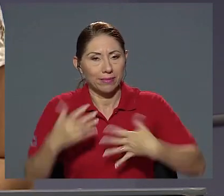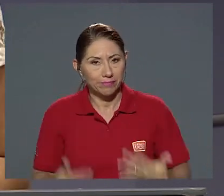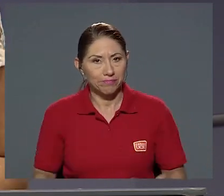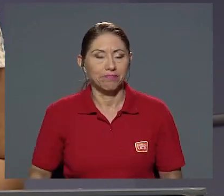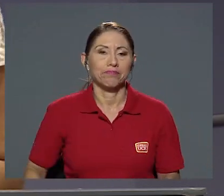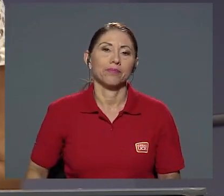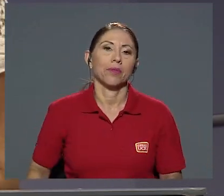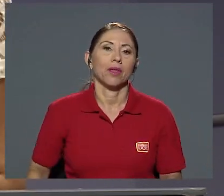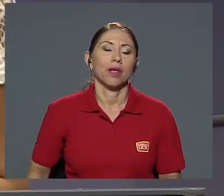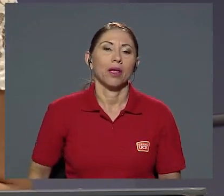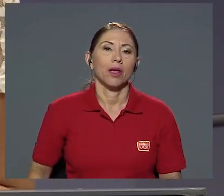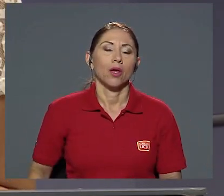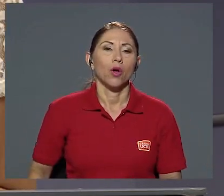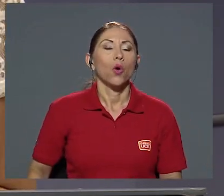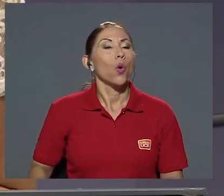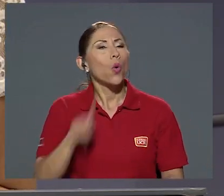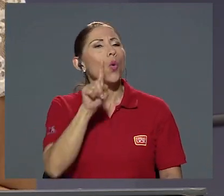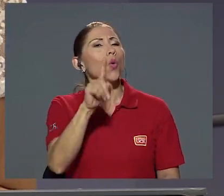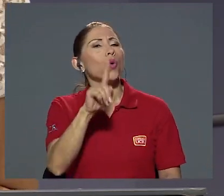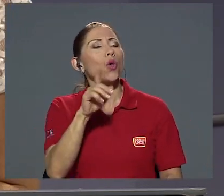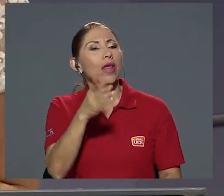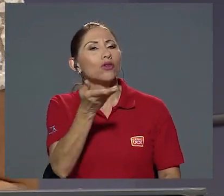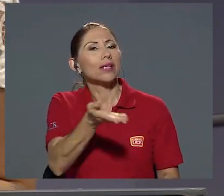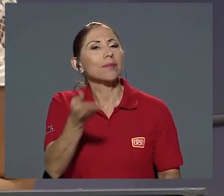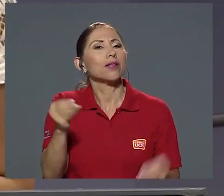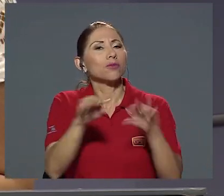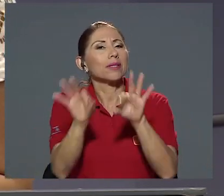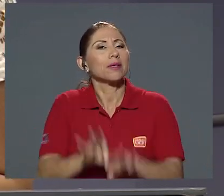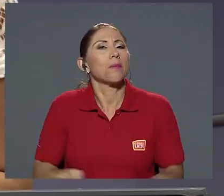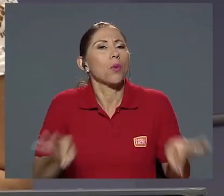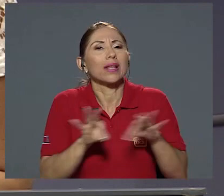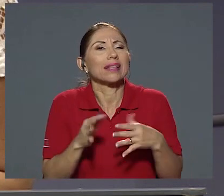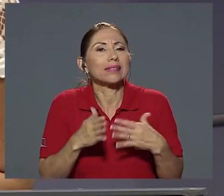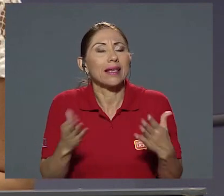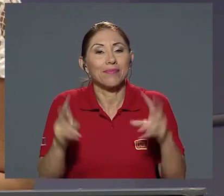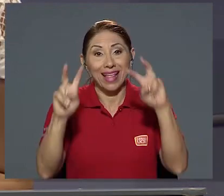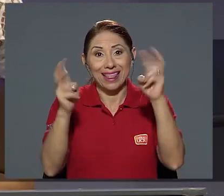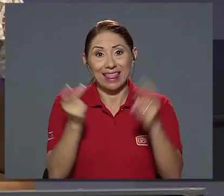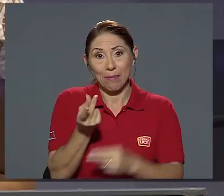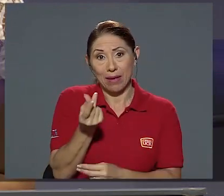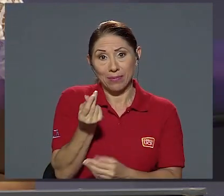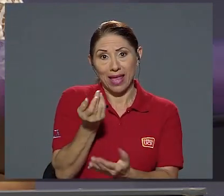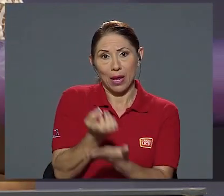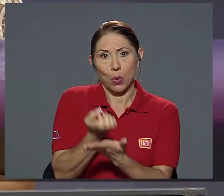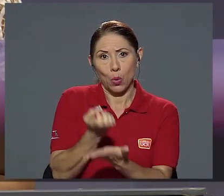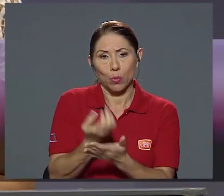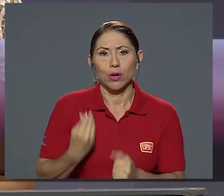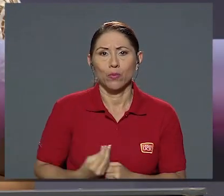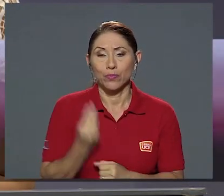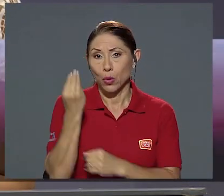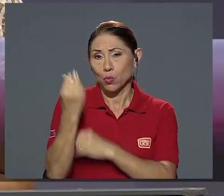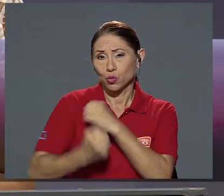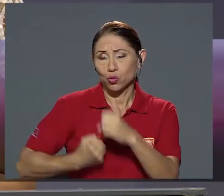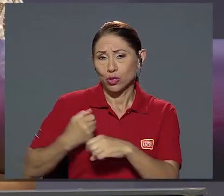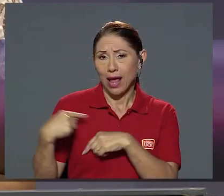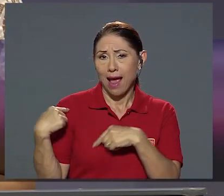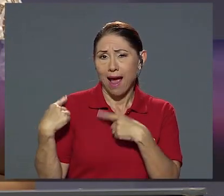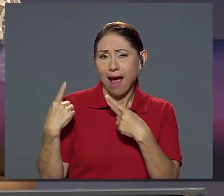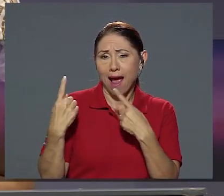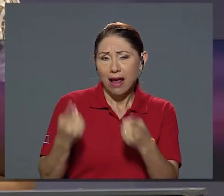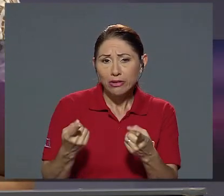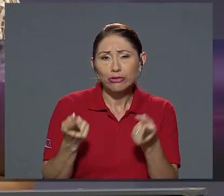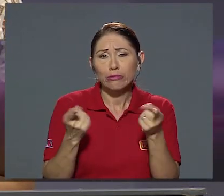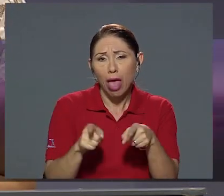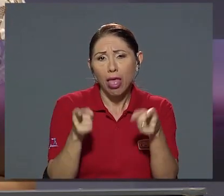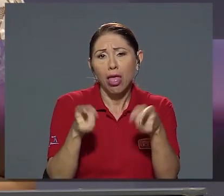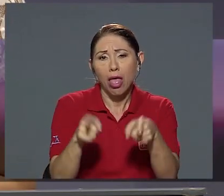múltiples aspectos. Uno de ellos, y quizás de los más importantes, es el tema económico que durante décadas ha